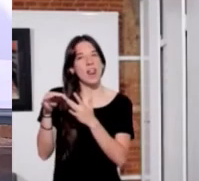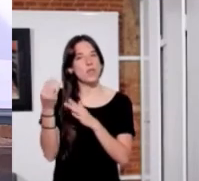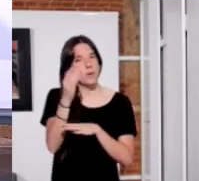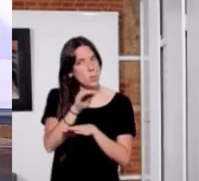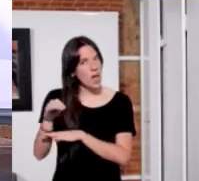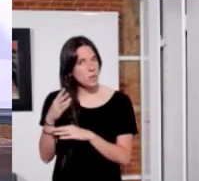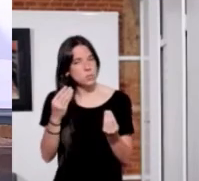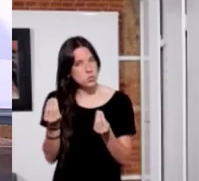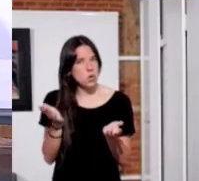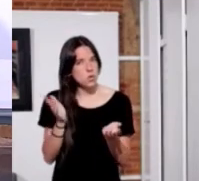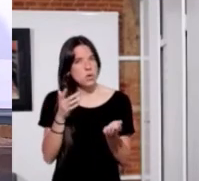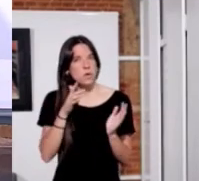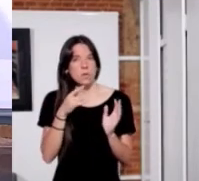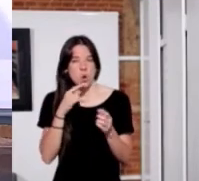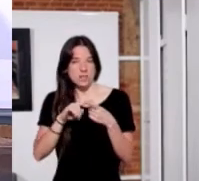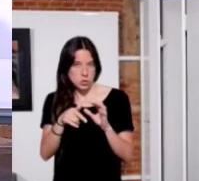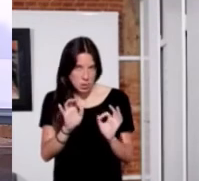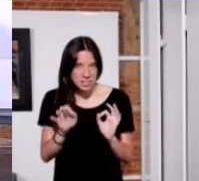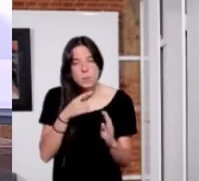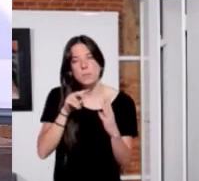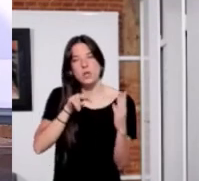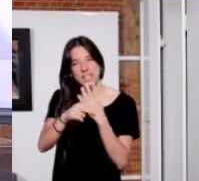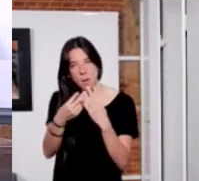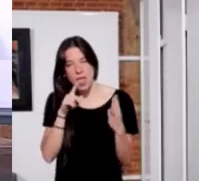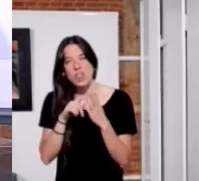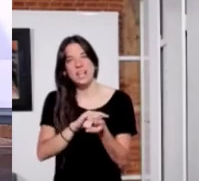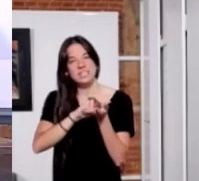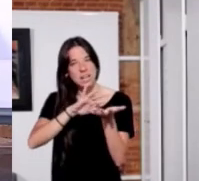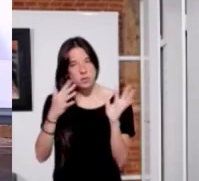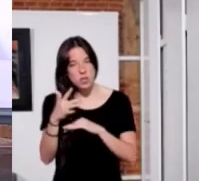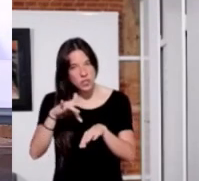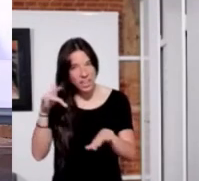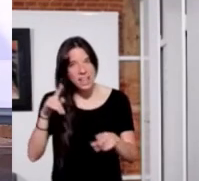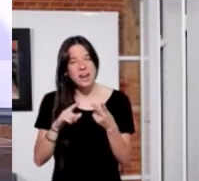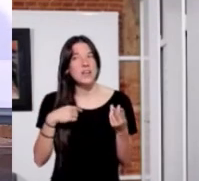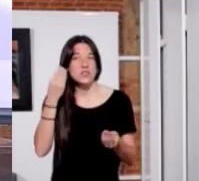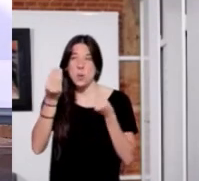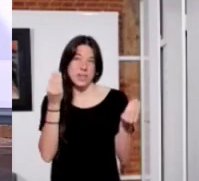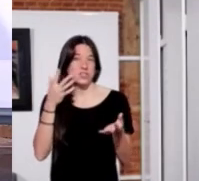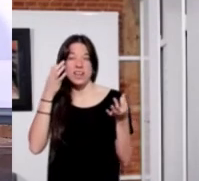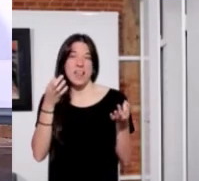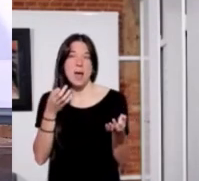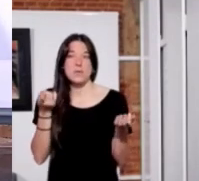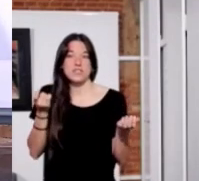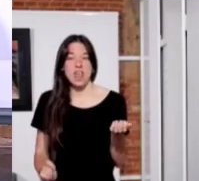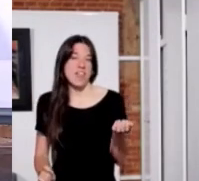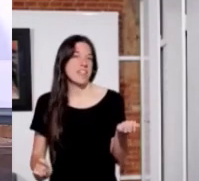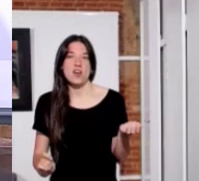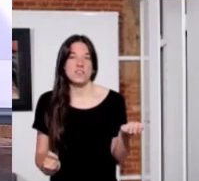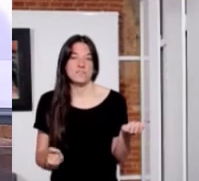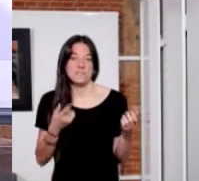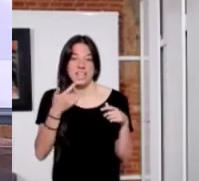Es decir, transparencia, transformación digital. Yo creo que sin duda ninguna la profesionalización en ese sentido del